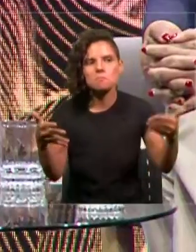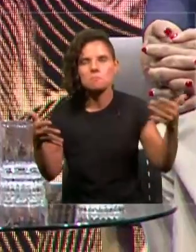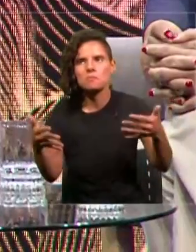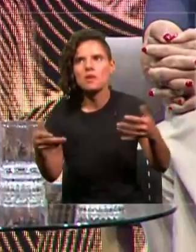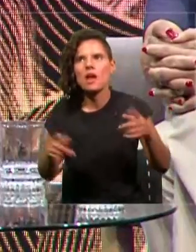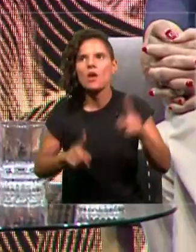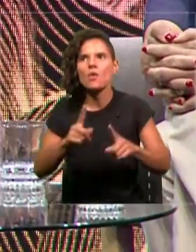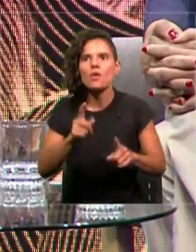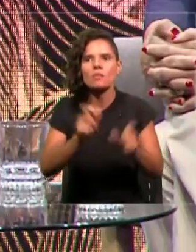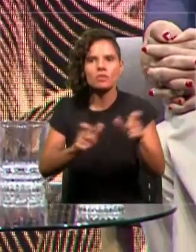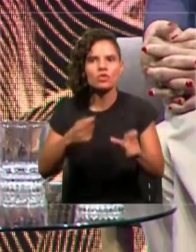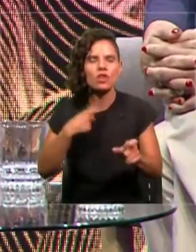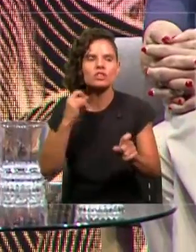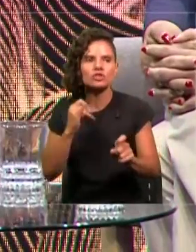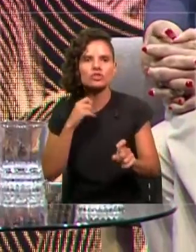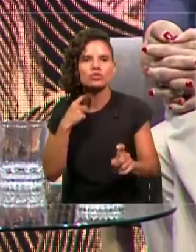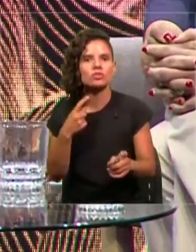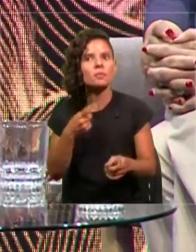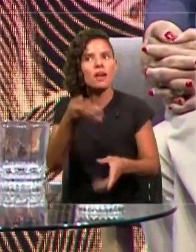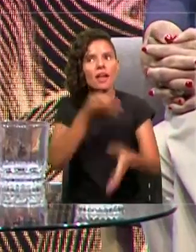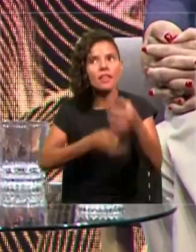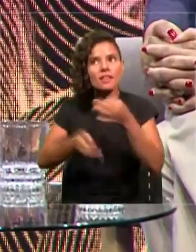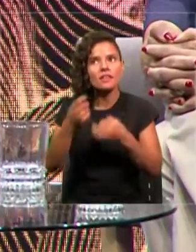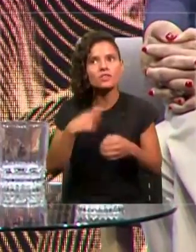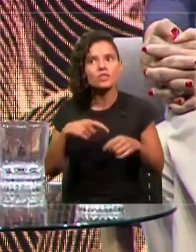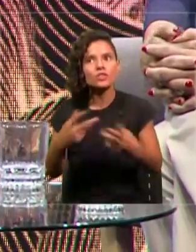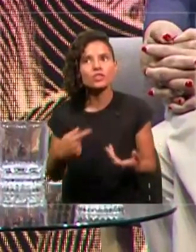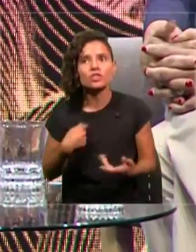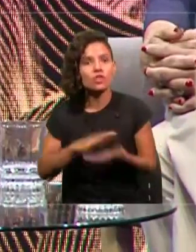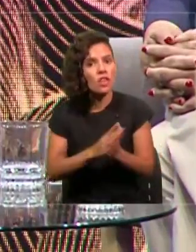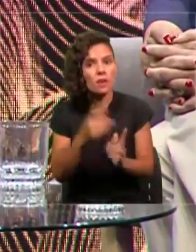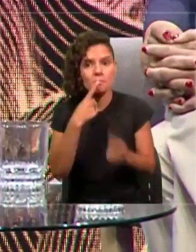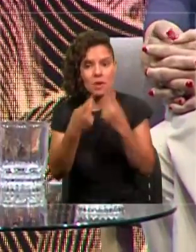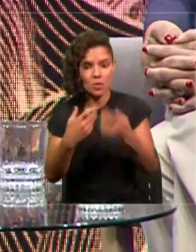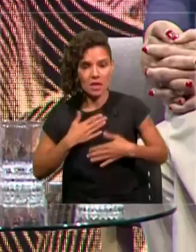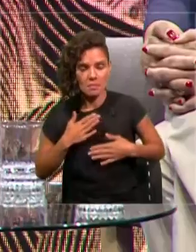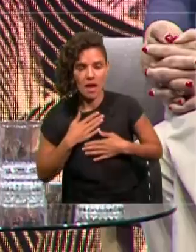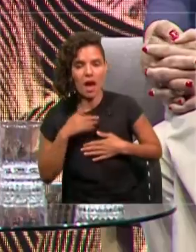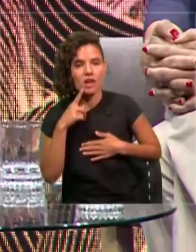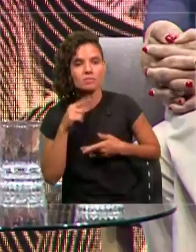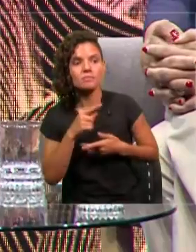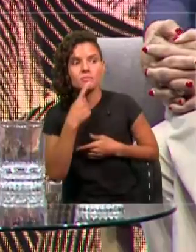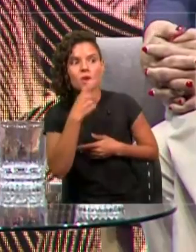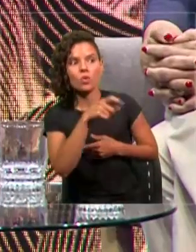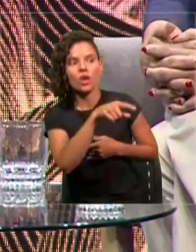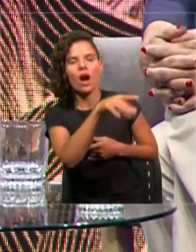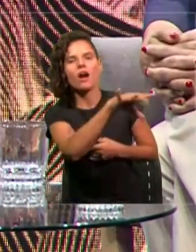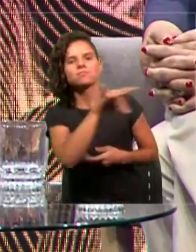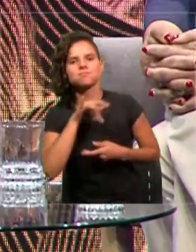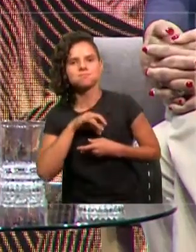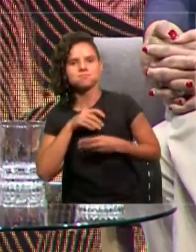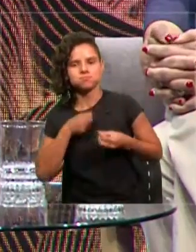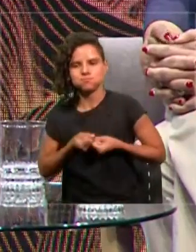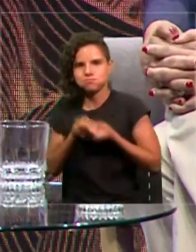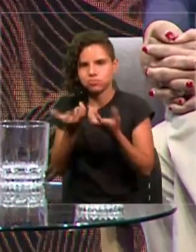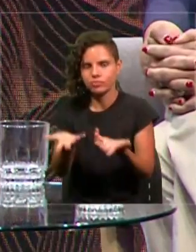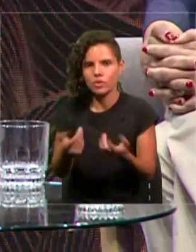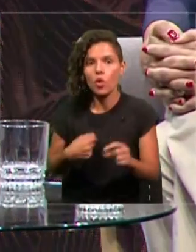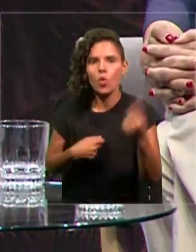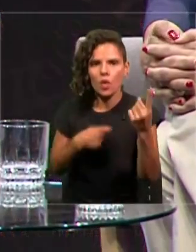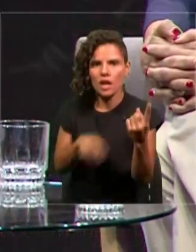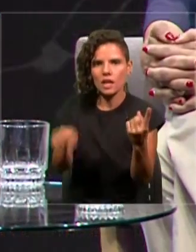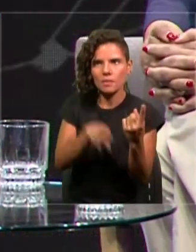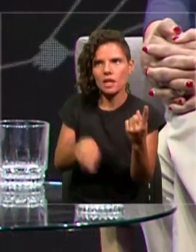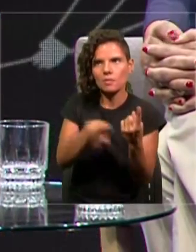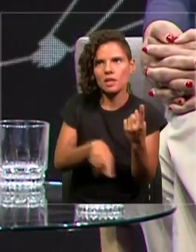personas que han hecho llegar sus puntos de vista, así que voy a dejar de lado, en verdad, las preguntas que les tenía para acoger esas preguntas. Y una que se repite